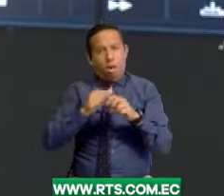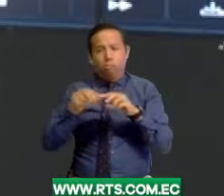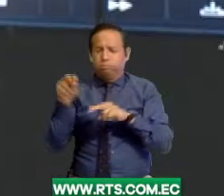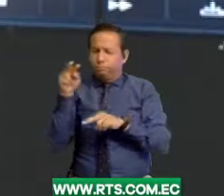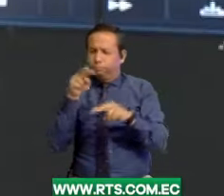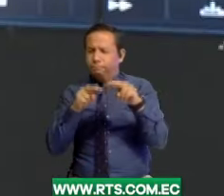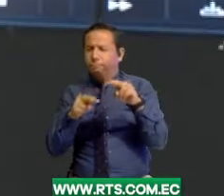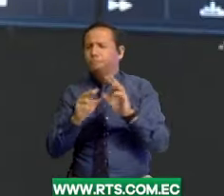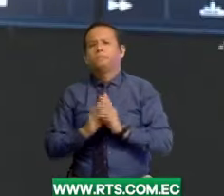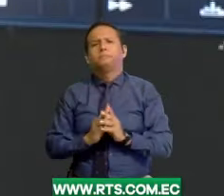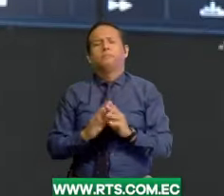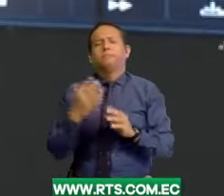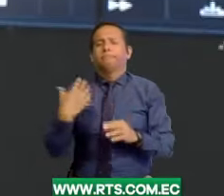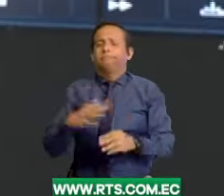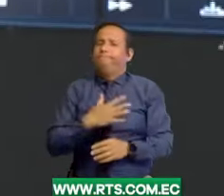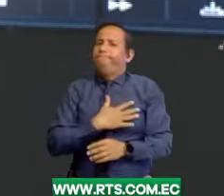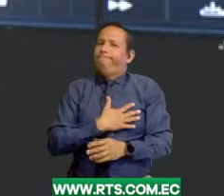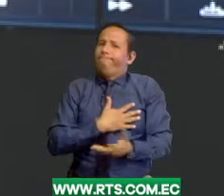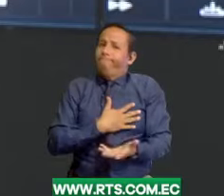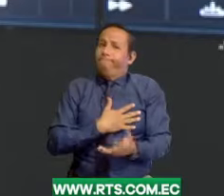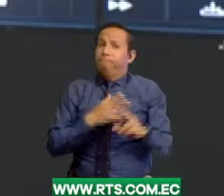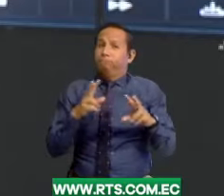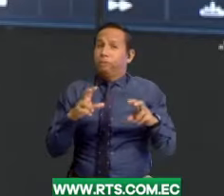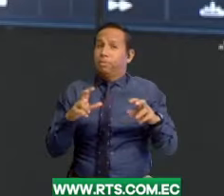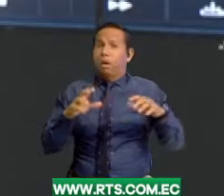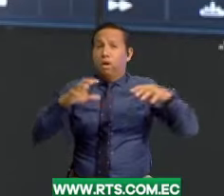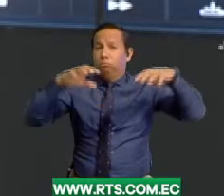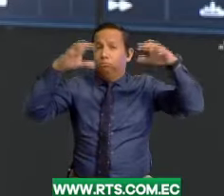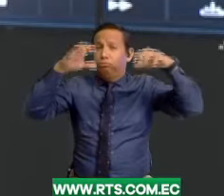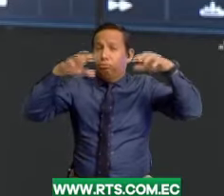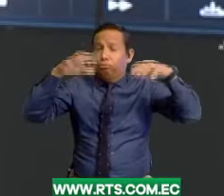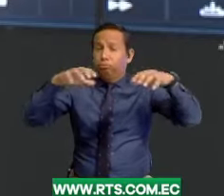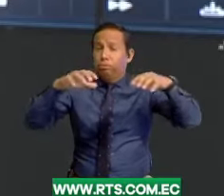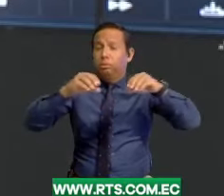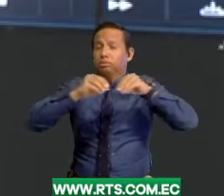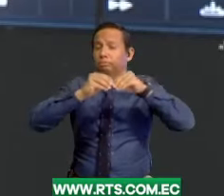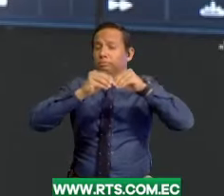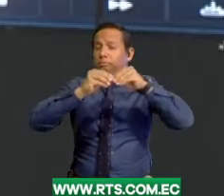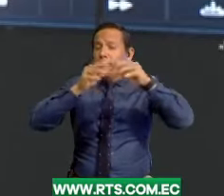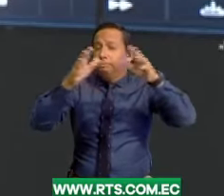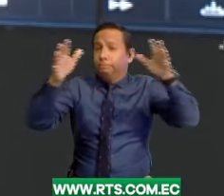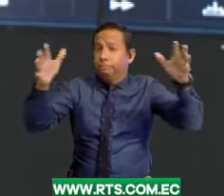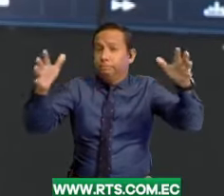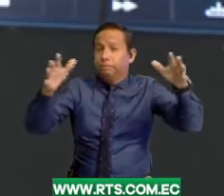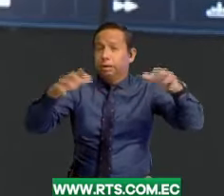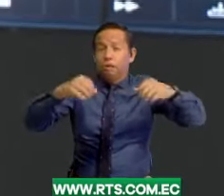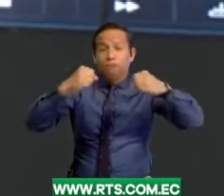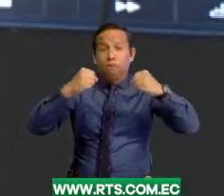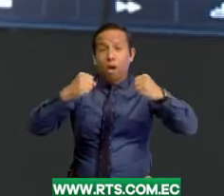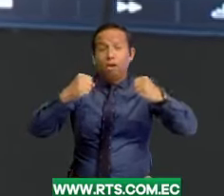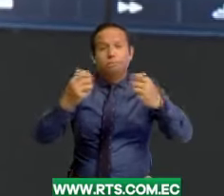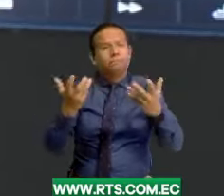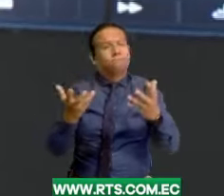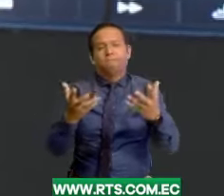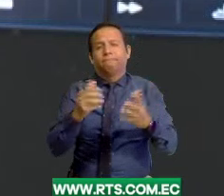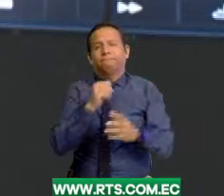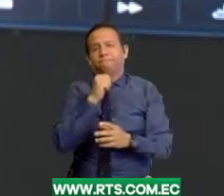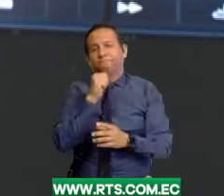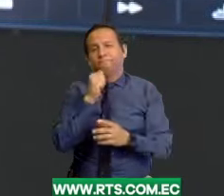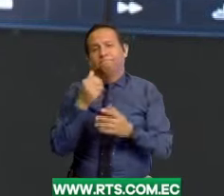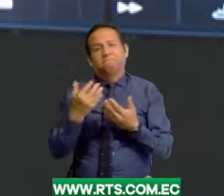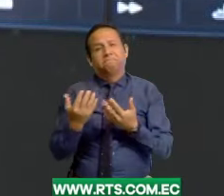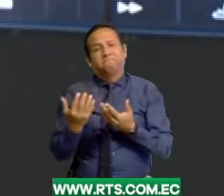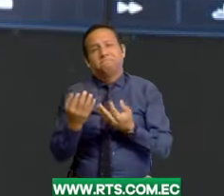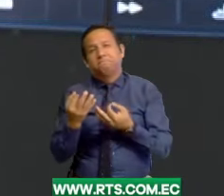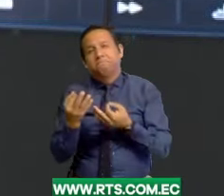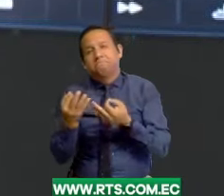Lamentablemente las condiciones para eventos de precipitación en una escala pues bastante amplia y con una intensidad bastante alta sigue siendo baja no sin embargo